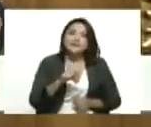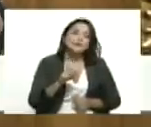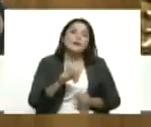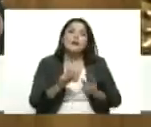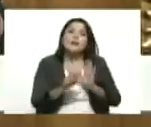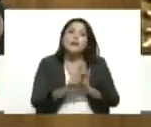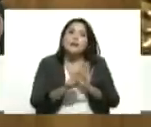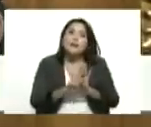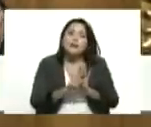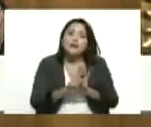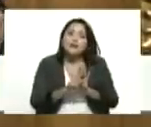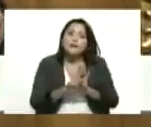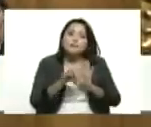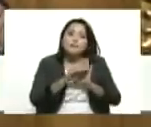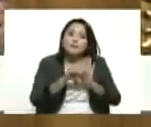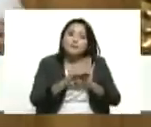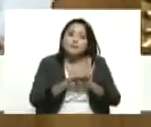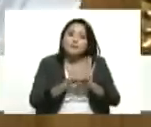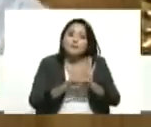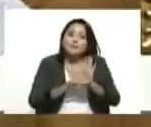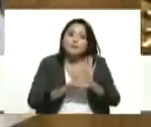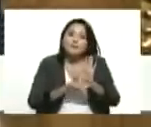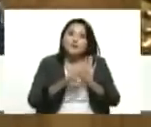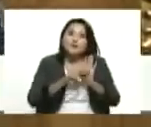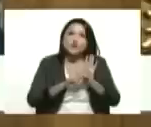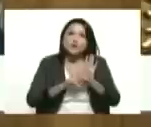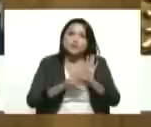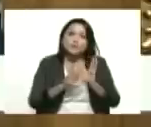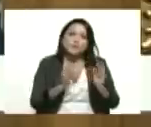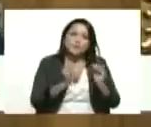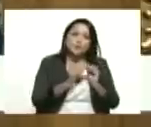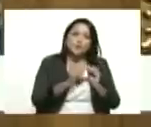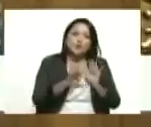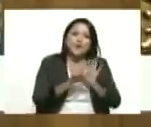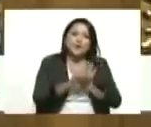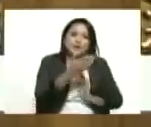las disposiciones normativas que coliden con esta ley.